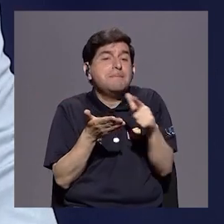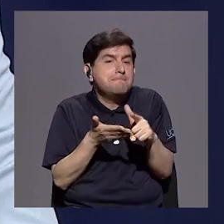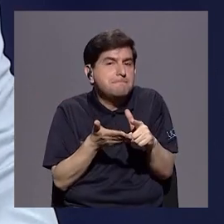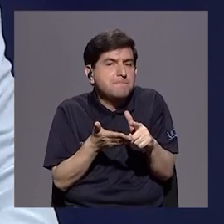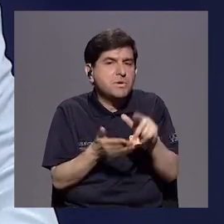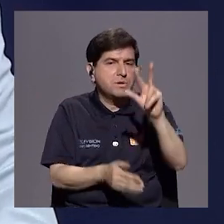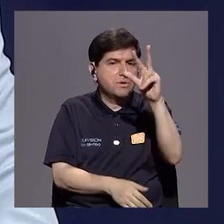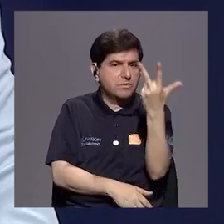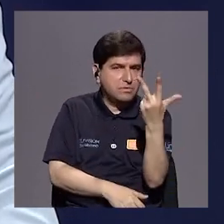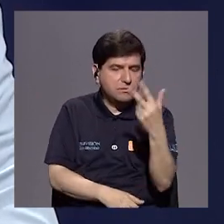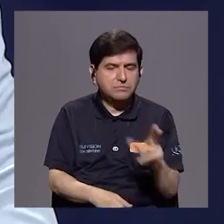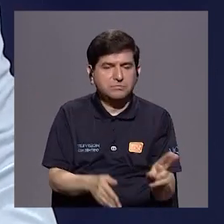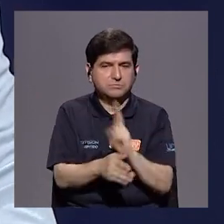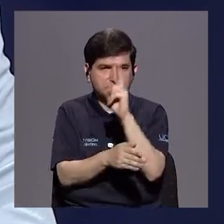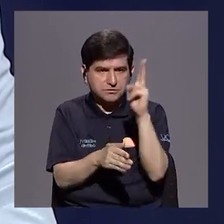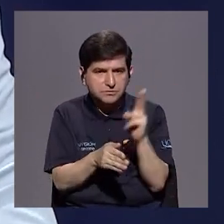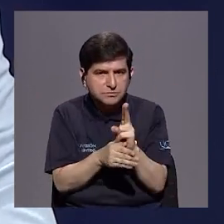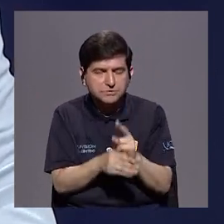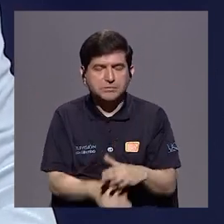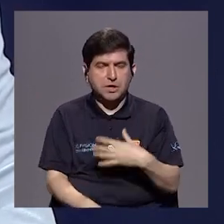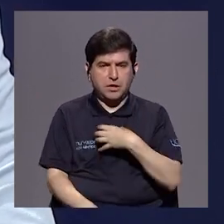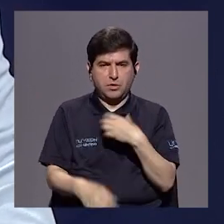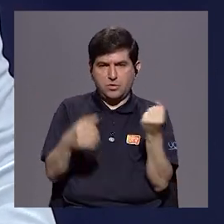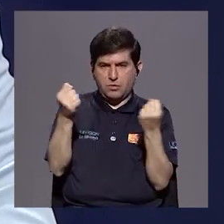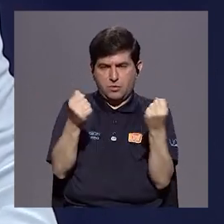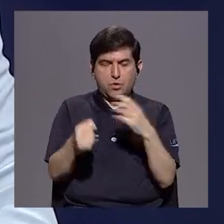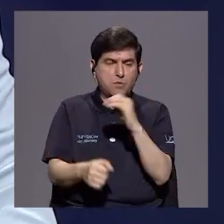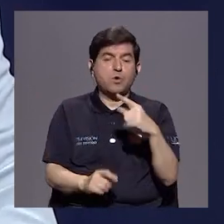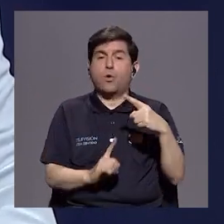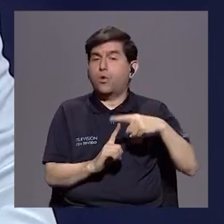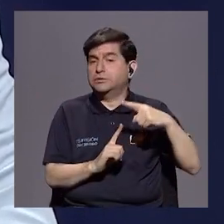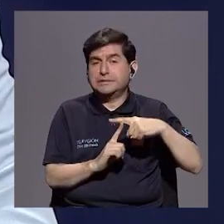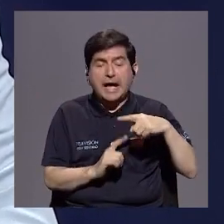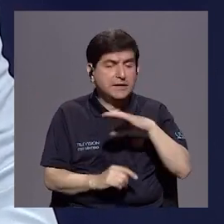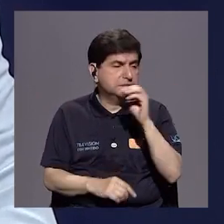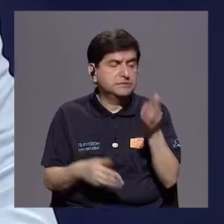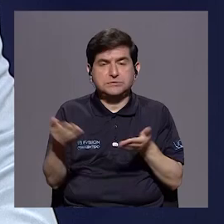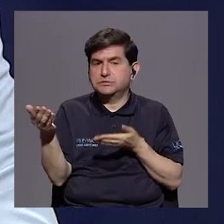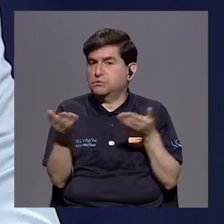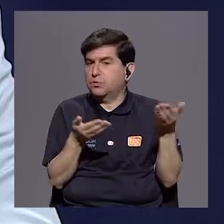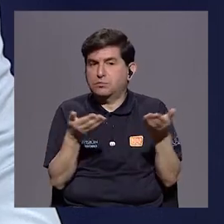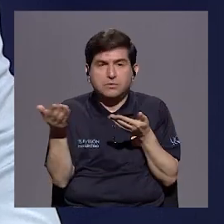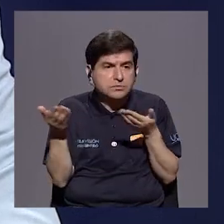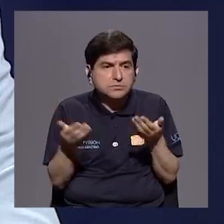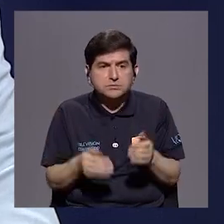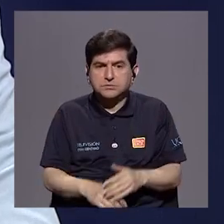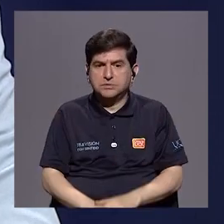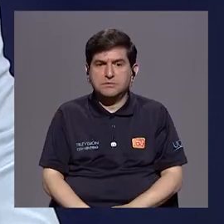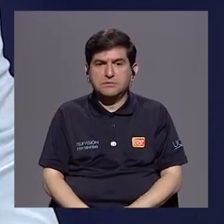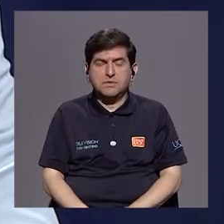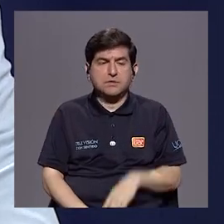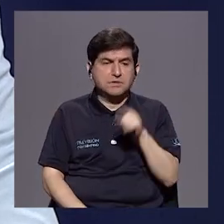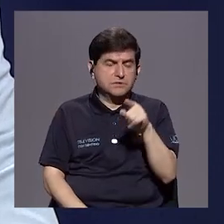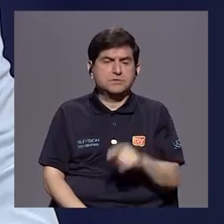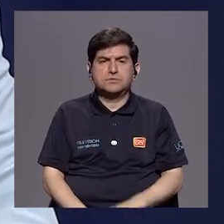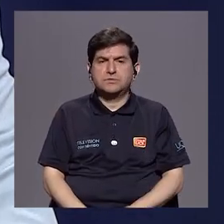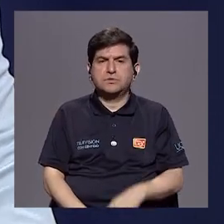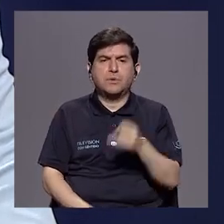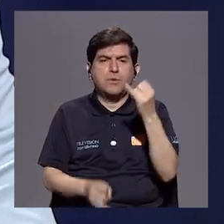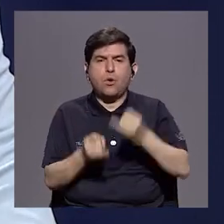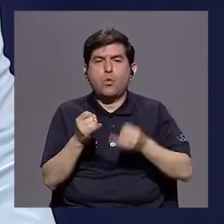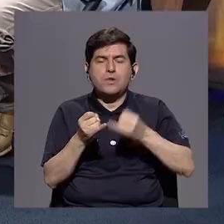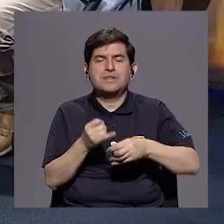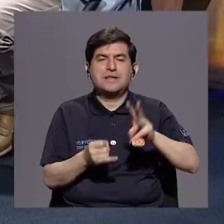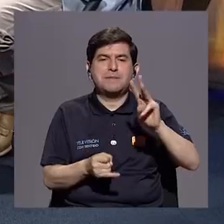y tercero utilizar su auto o el taxi o el servicio digamos para la última